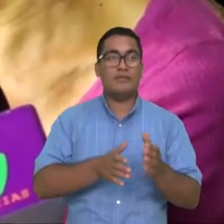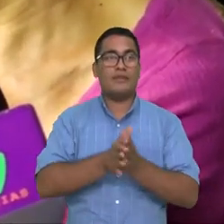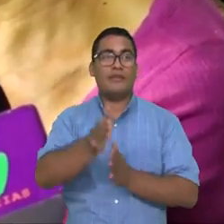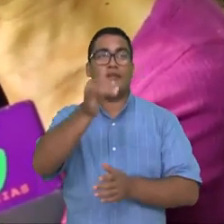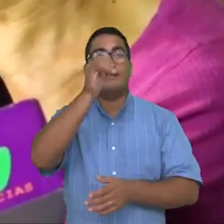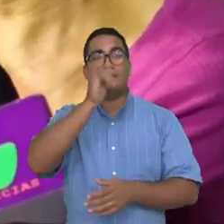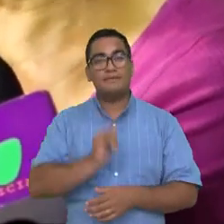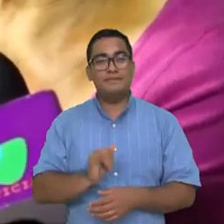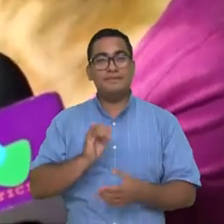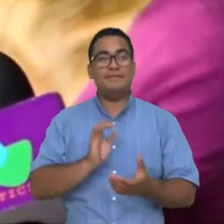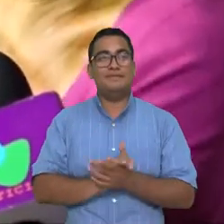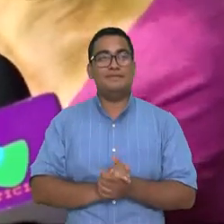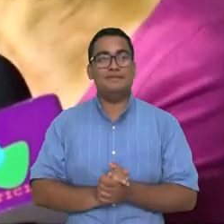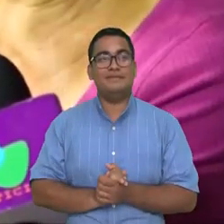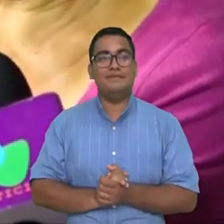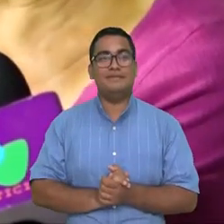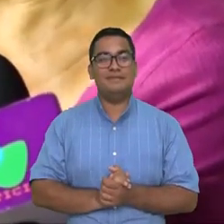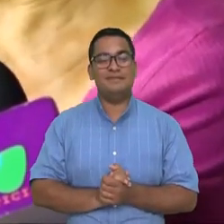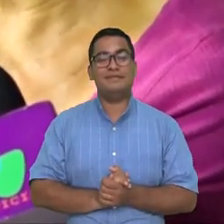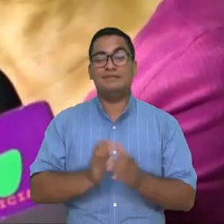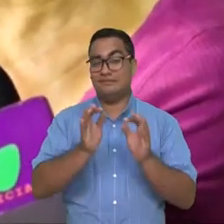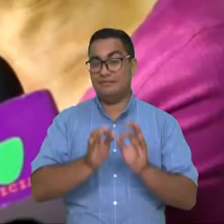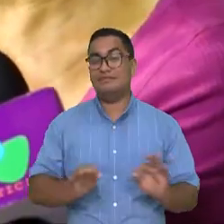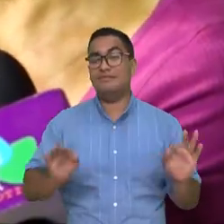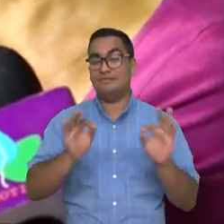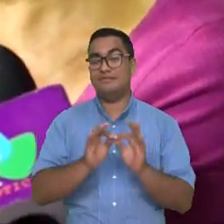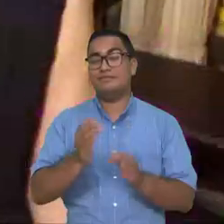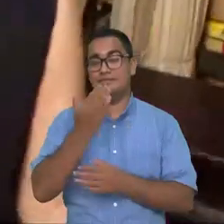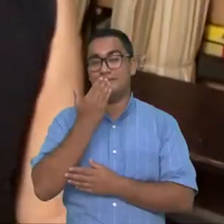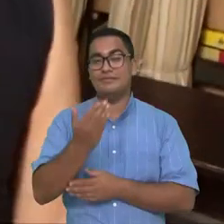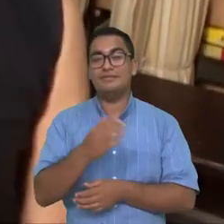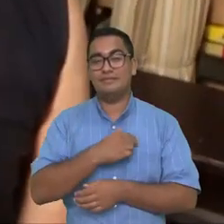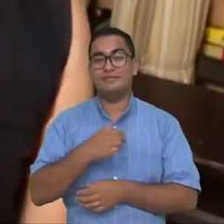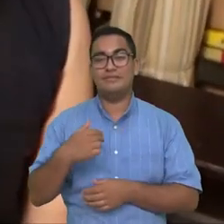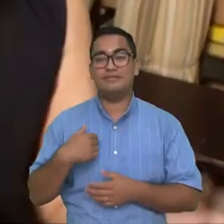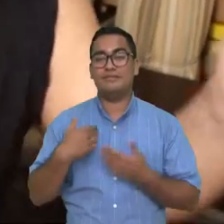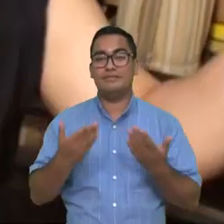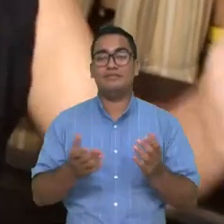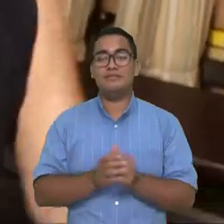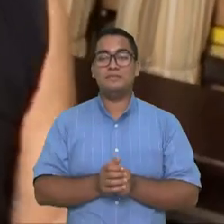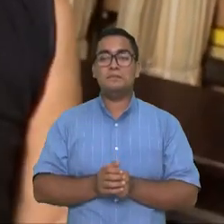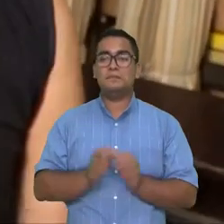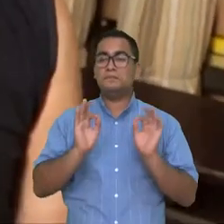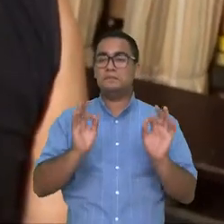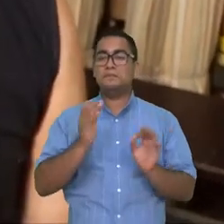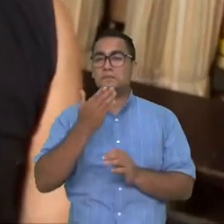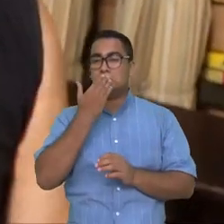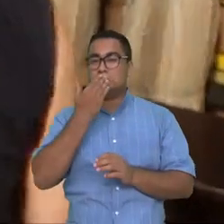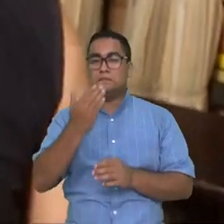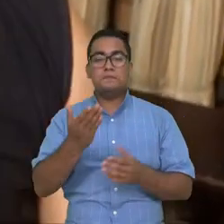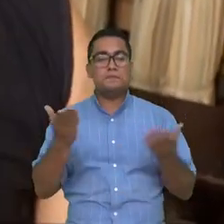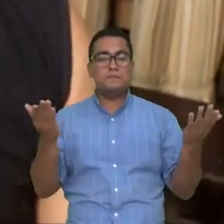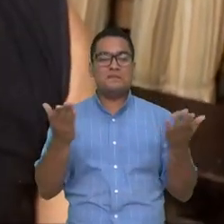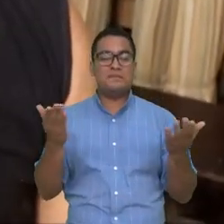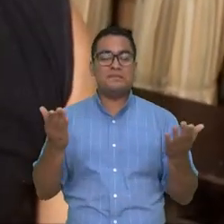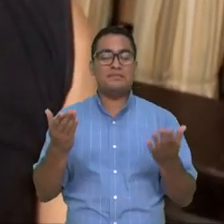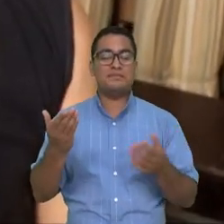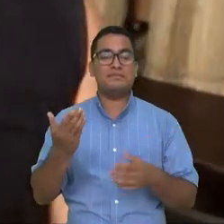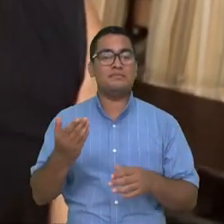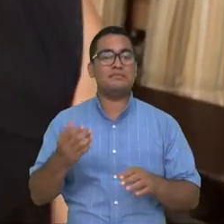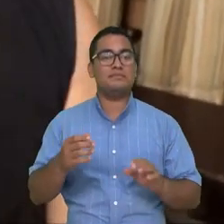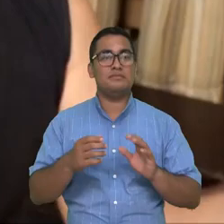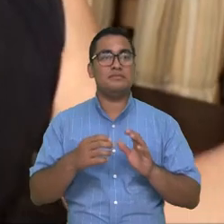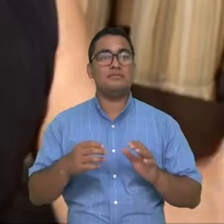limón. Sí, lo primero que hacemos. Eso está muy bueno porque es la única manera que vamos a salir a